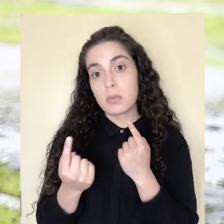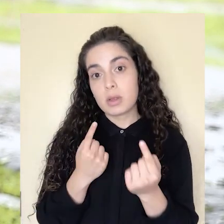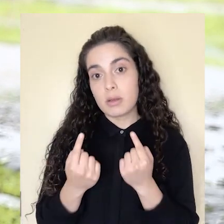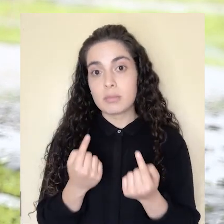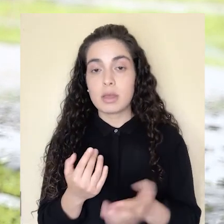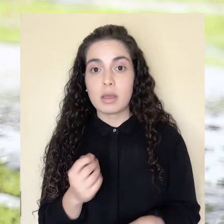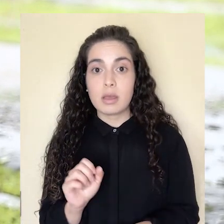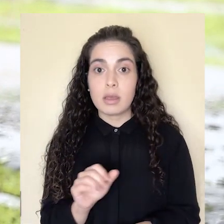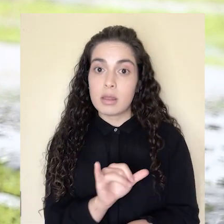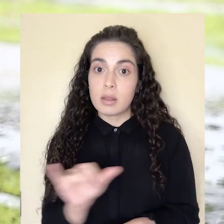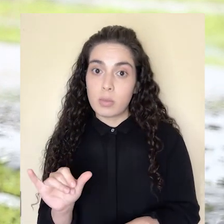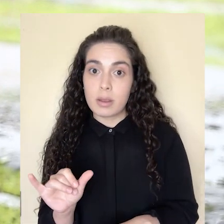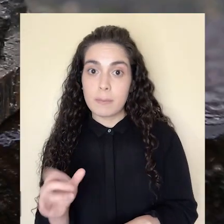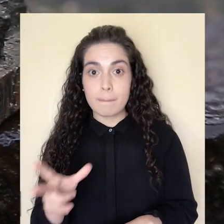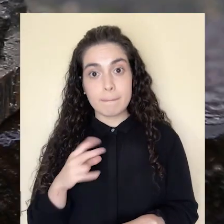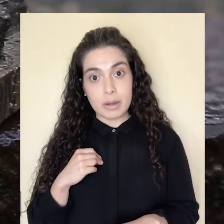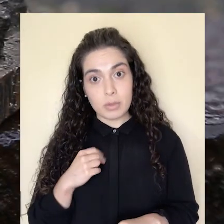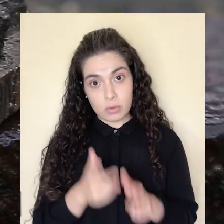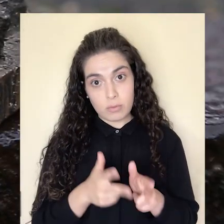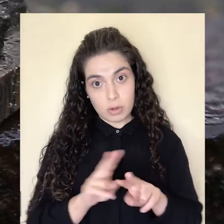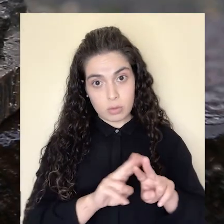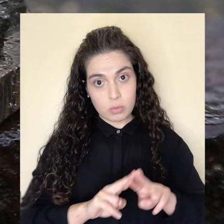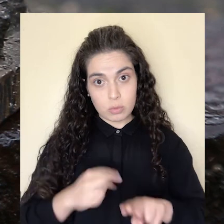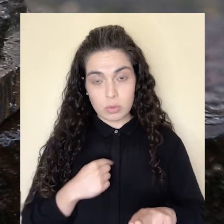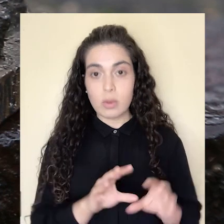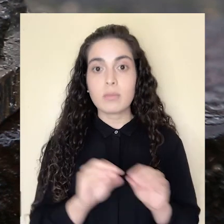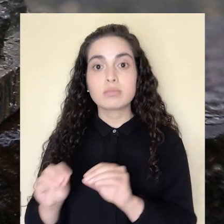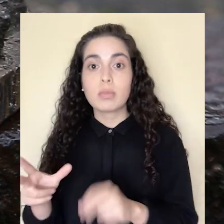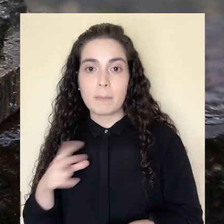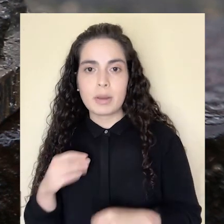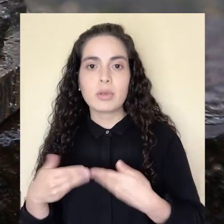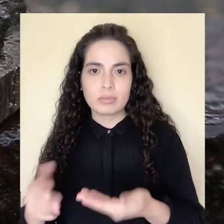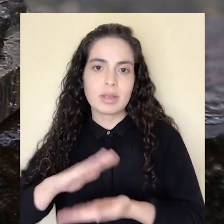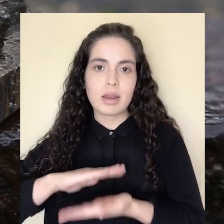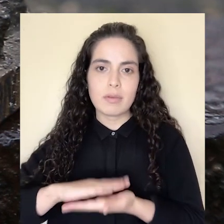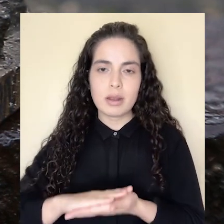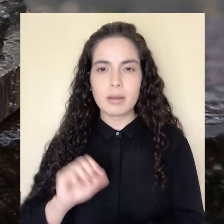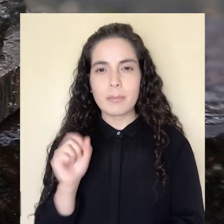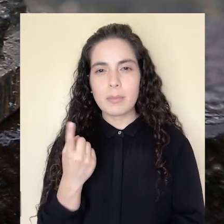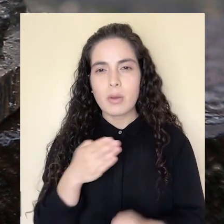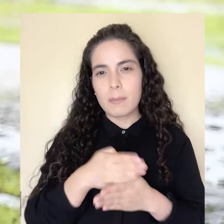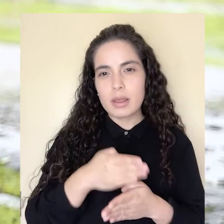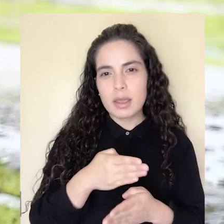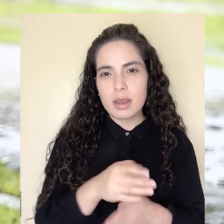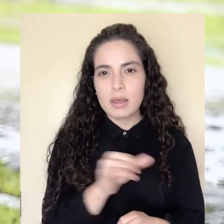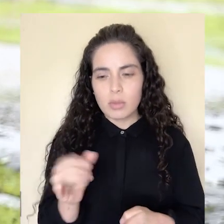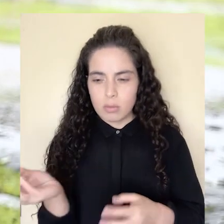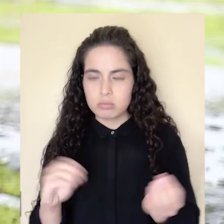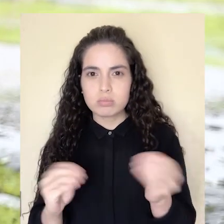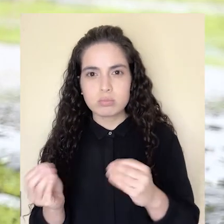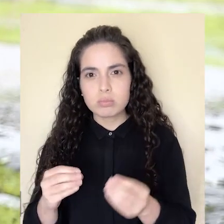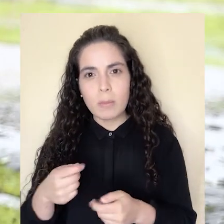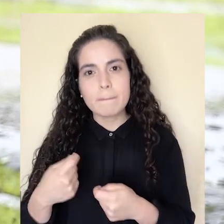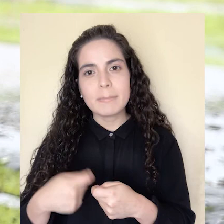Y empezó a ocupar de premio en los carnavales. Primero empecé en madera, una maquinita de madera, le fui